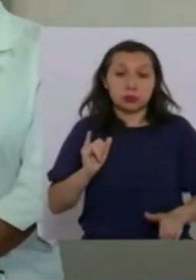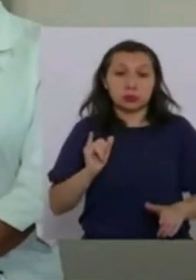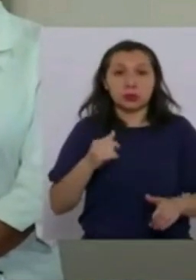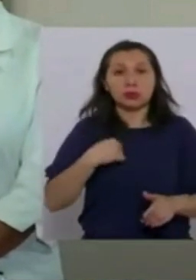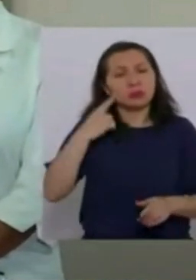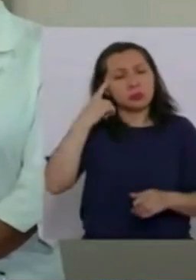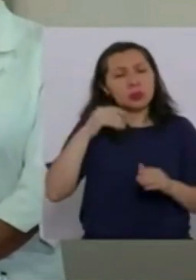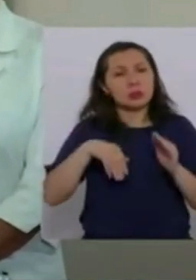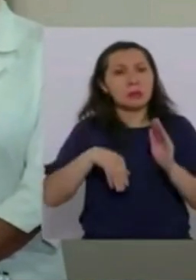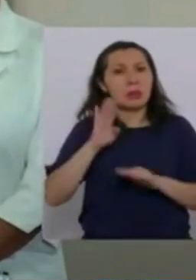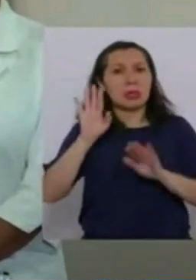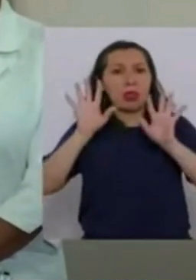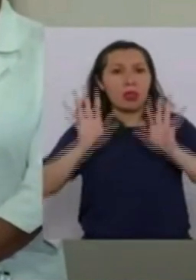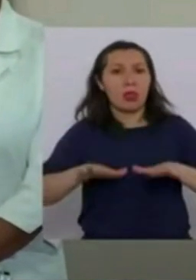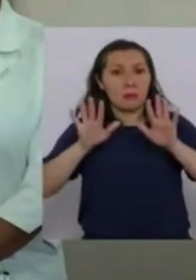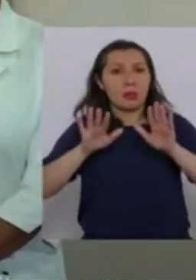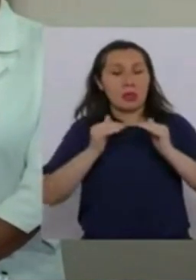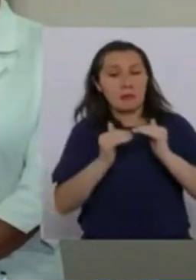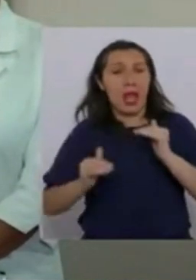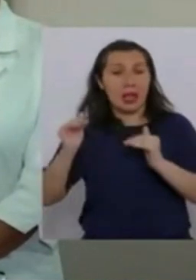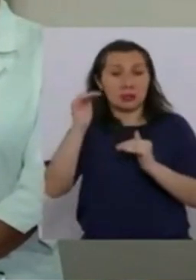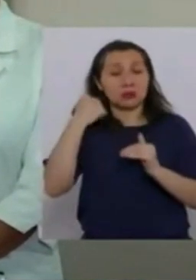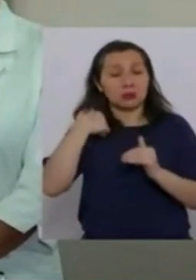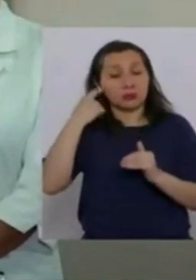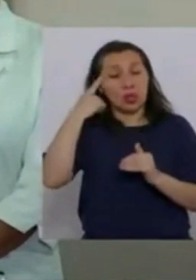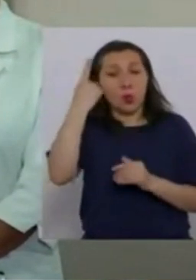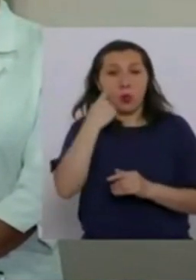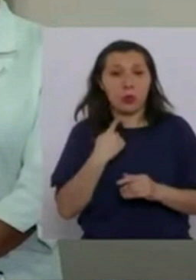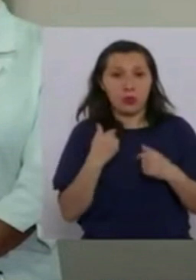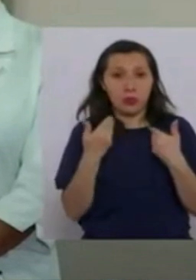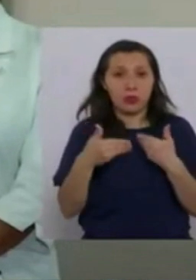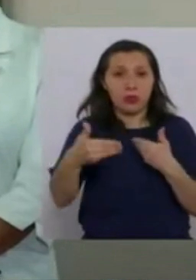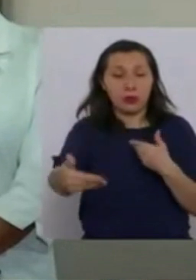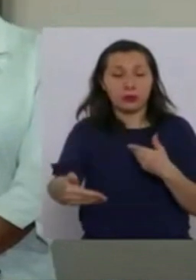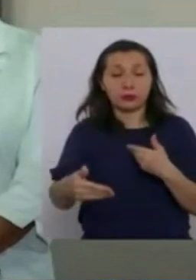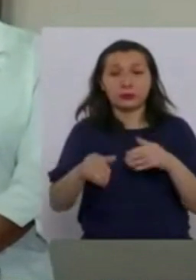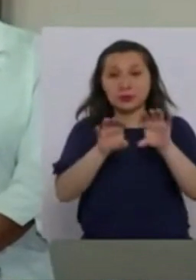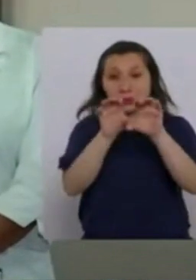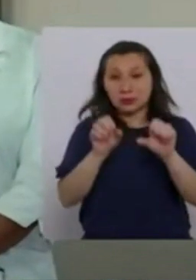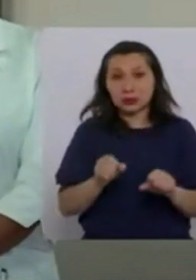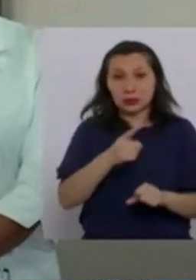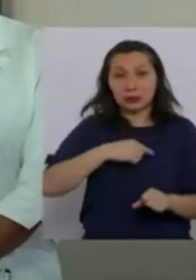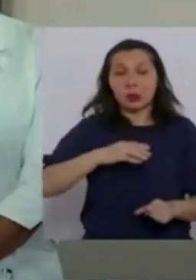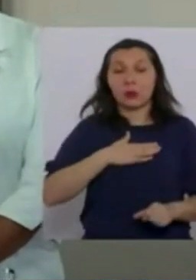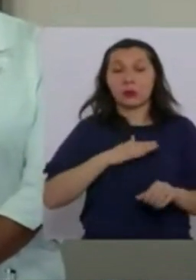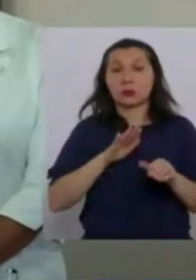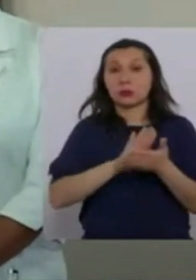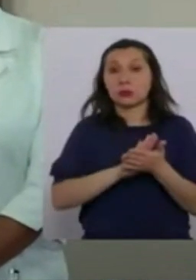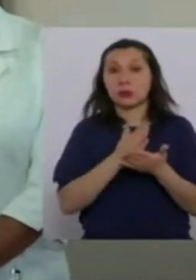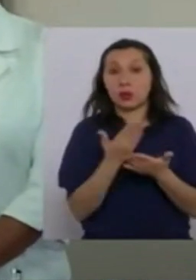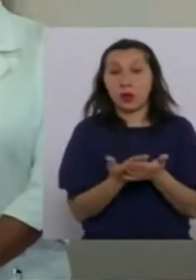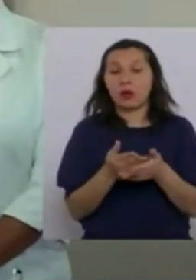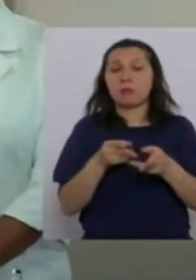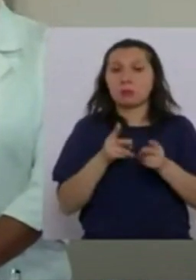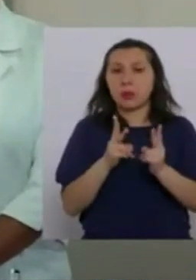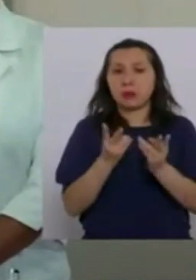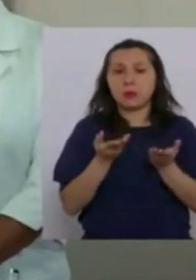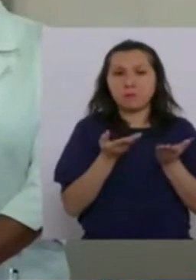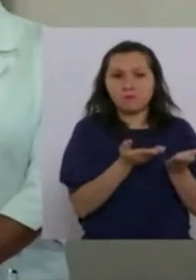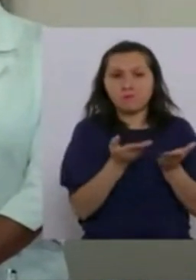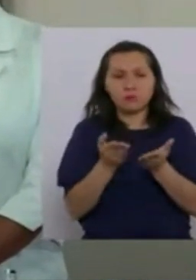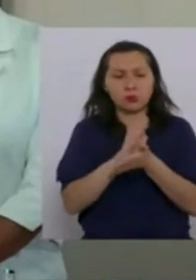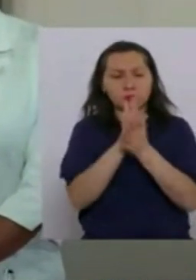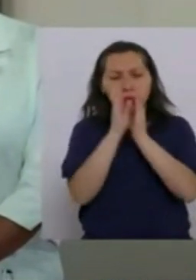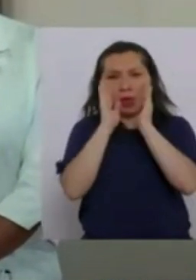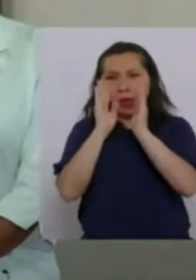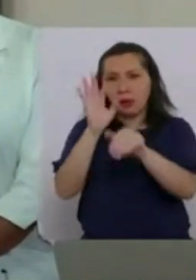Pero el sistema nuestro de salud va a permitir prestar todas las atenciones médicas que las personas requieran. Y por tanto